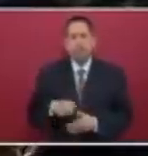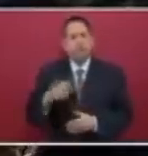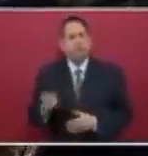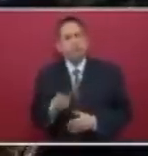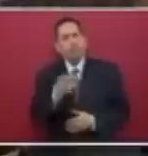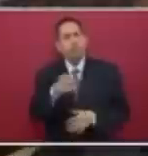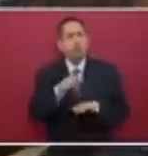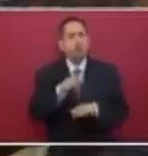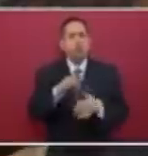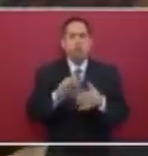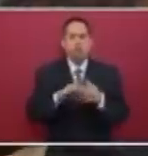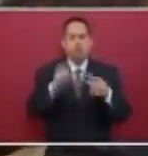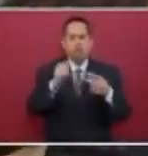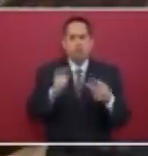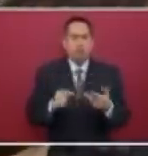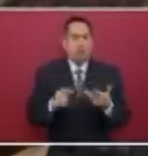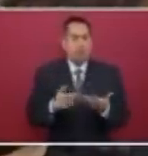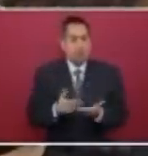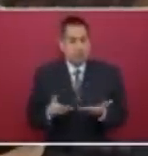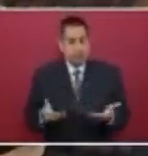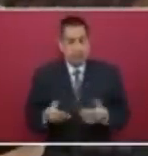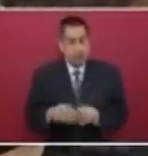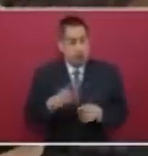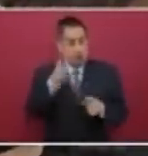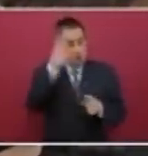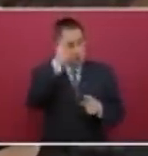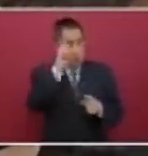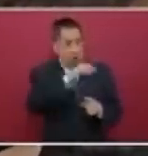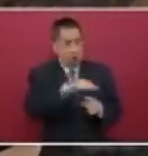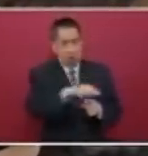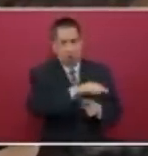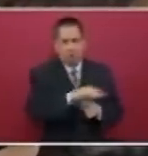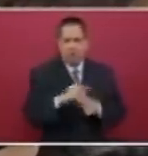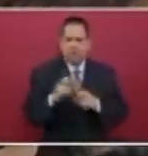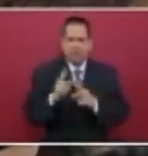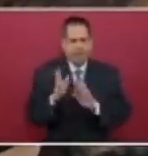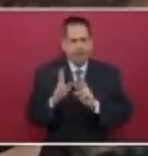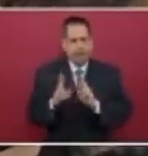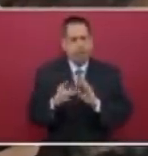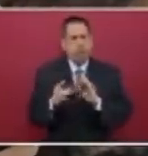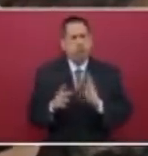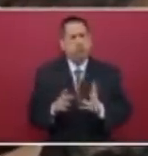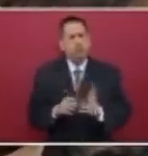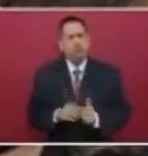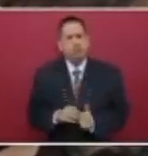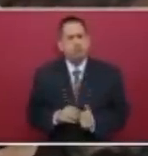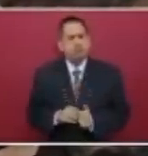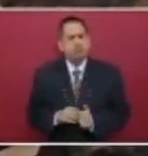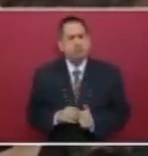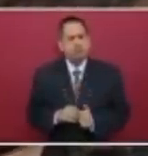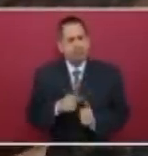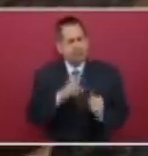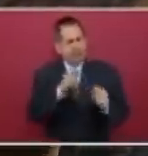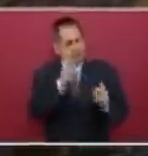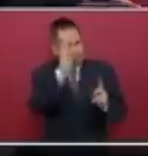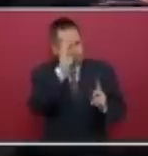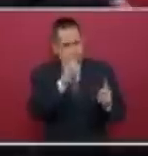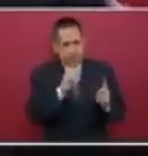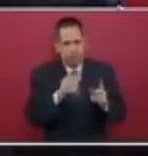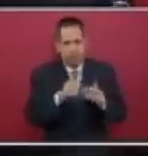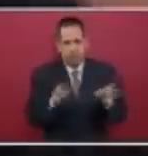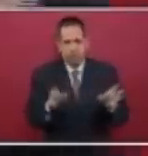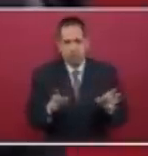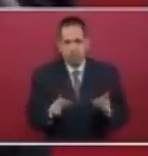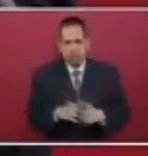aparte que morelos ahora que ya que hablamos de y hablemos de ese tema abrimos ya